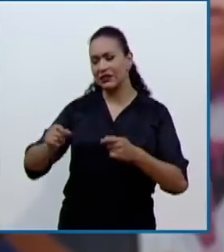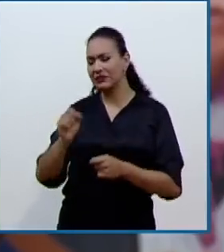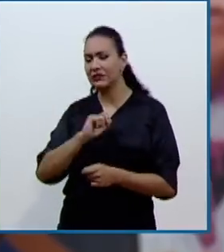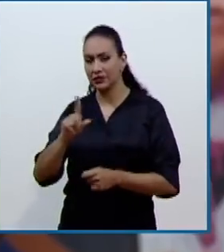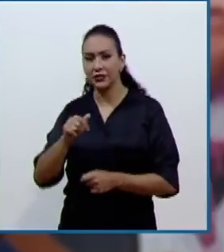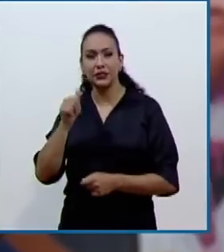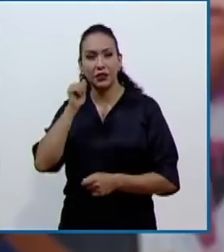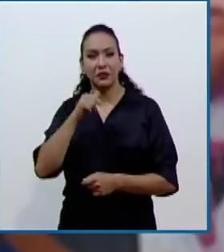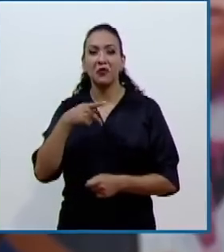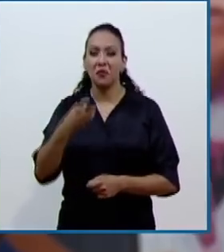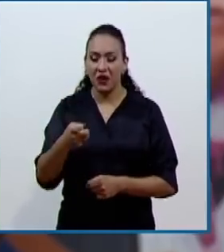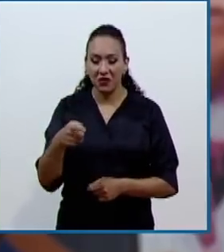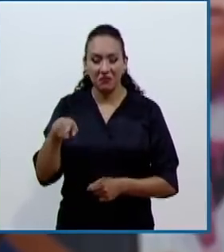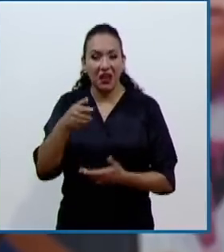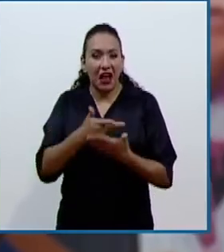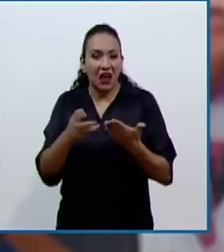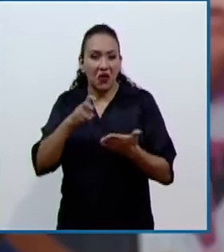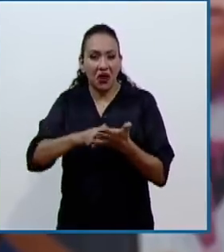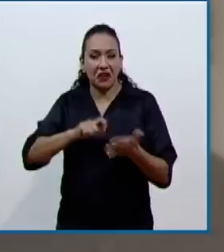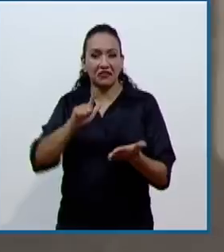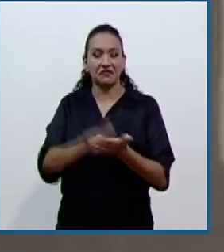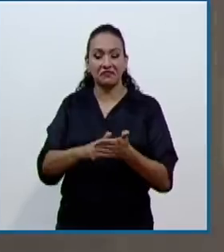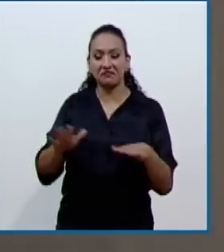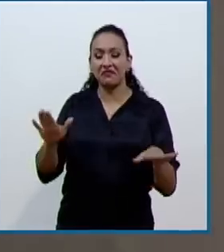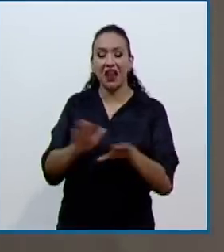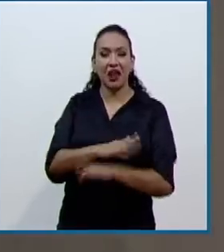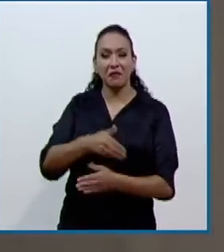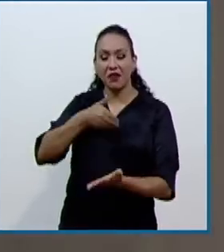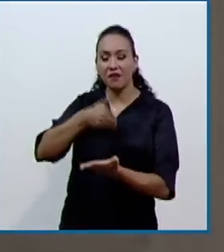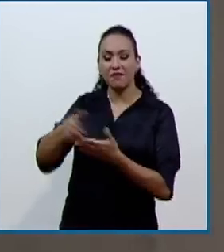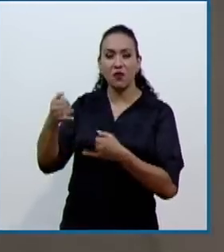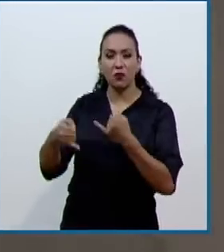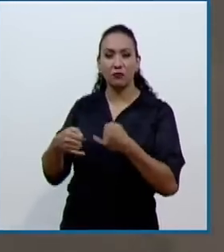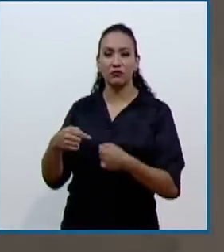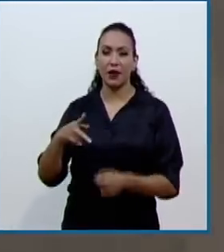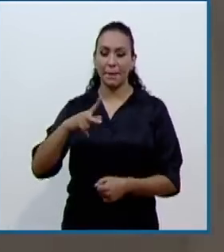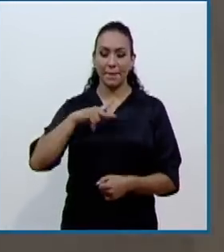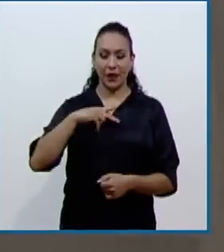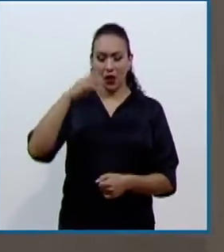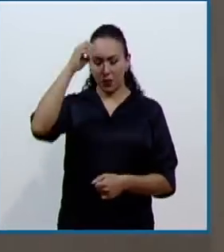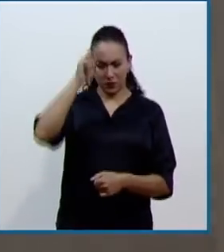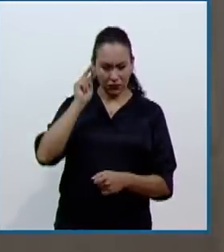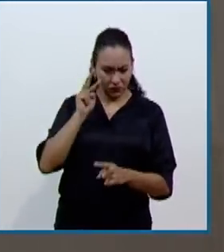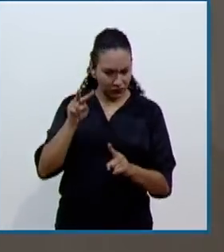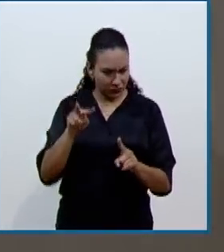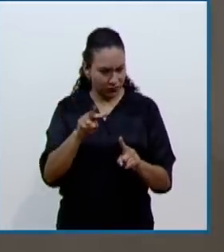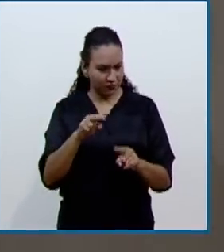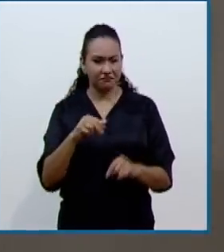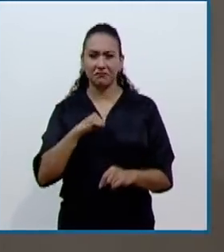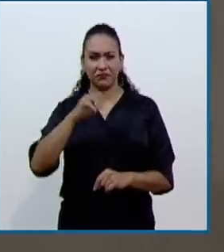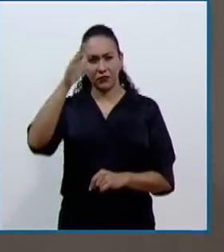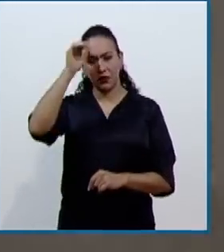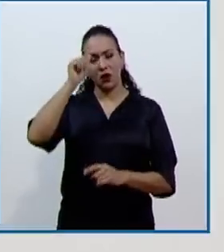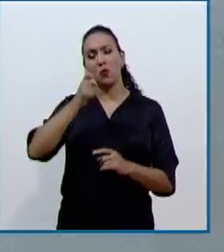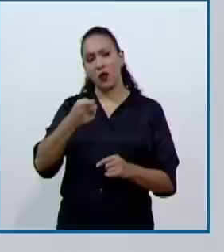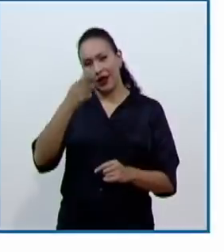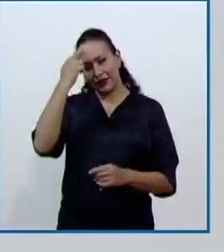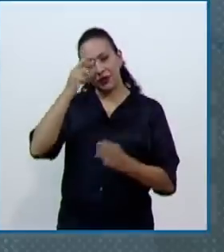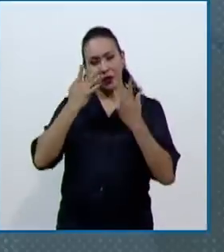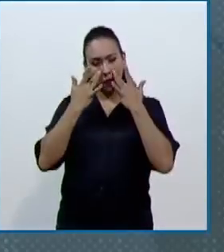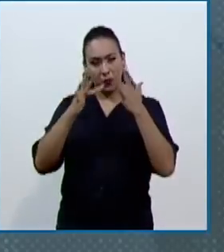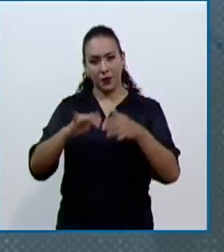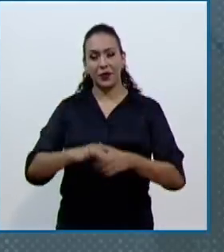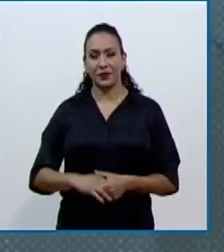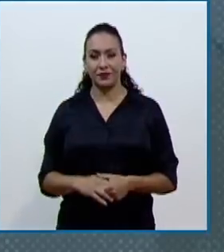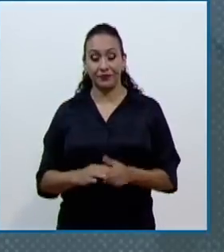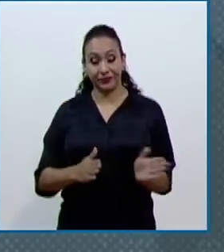mi renuncia no como un acto de conveniencia, sino de congruencia personal. Hasta aquí la carta y, por último, la misiva